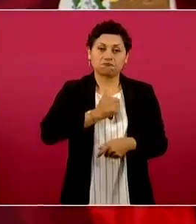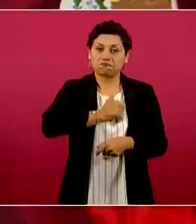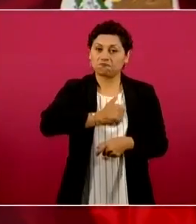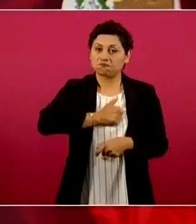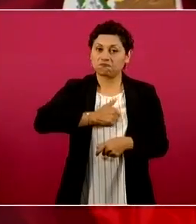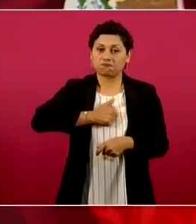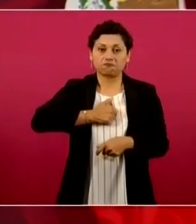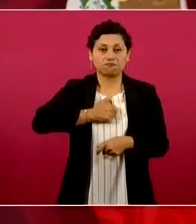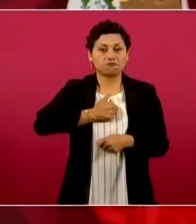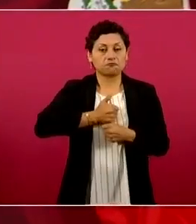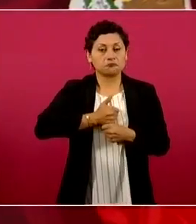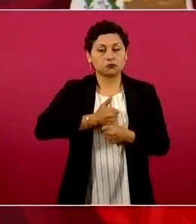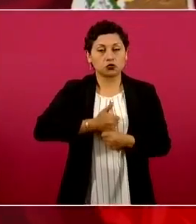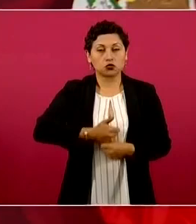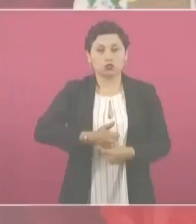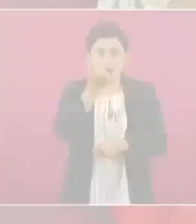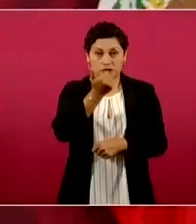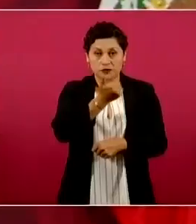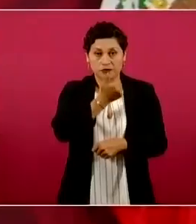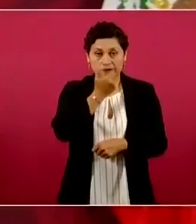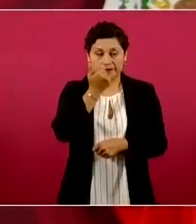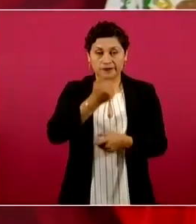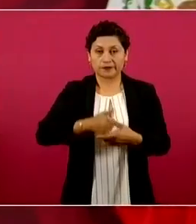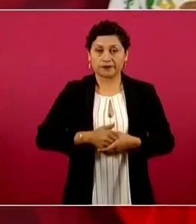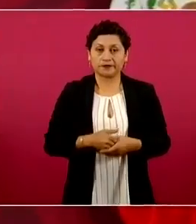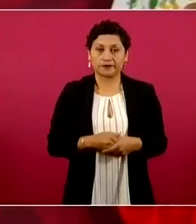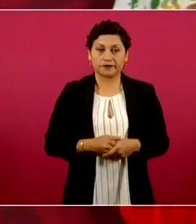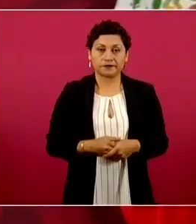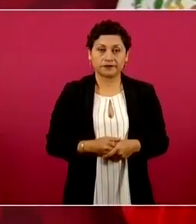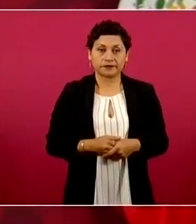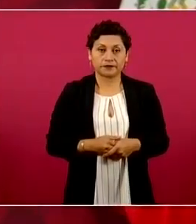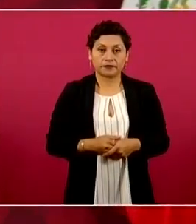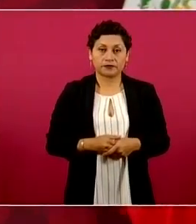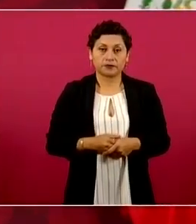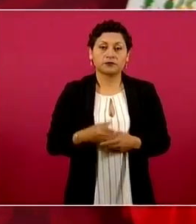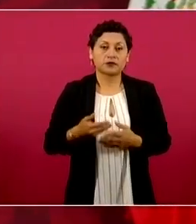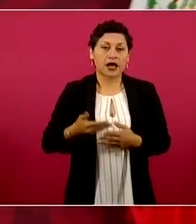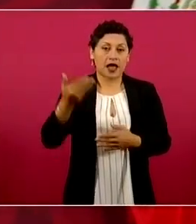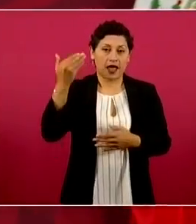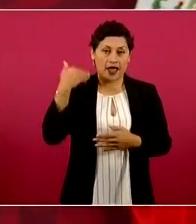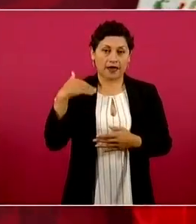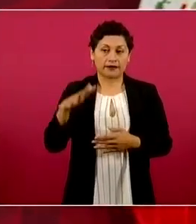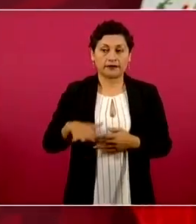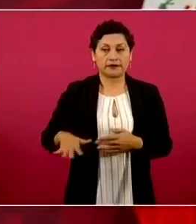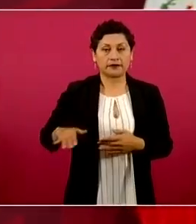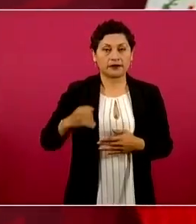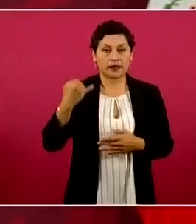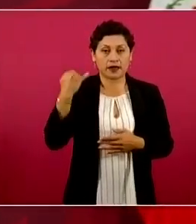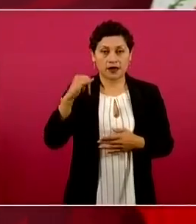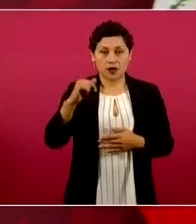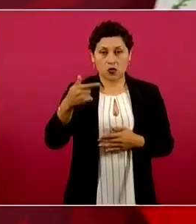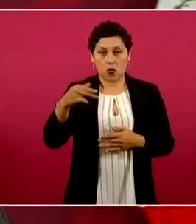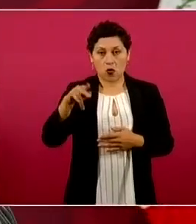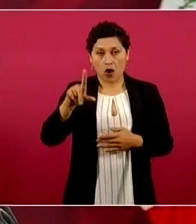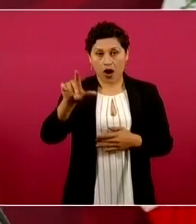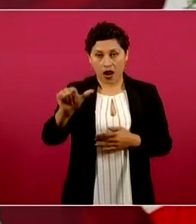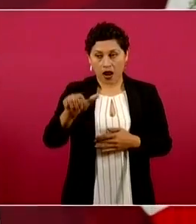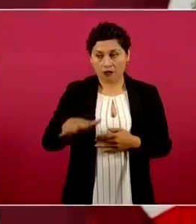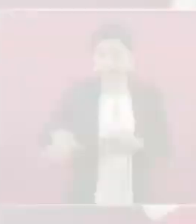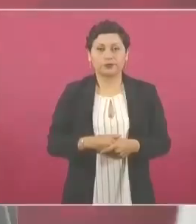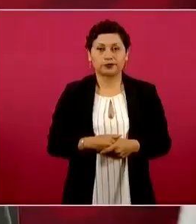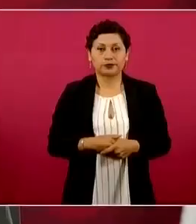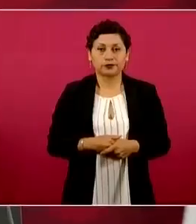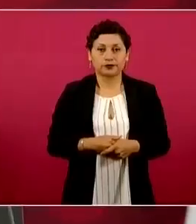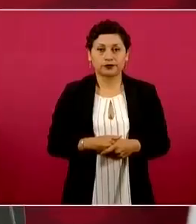de los estudiantes esa noche en igual y los alrededores